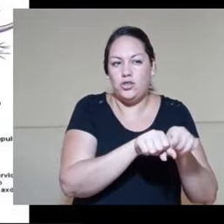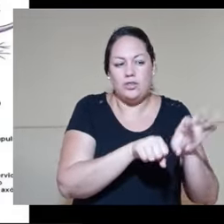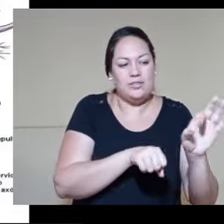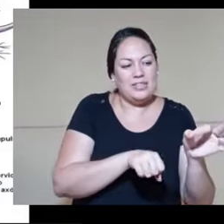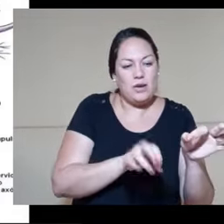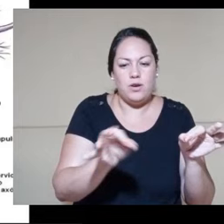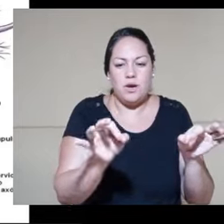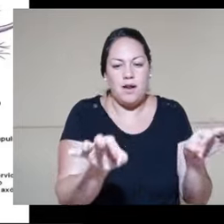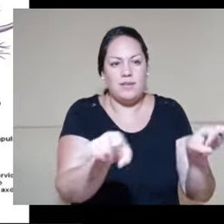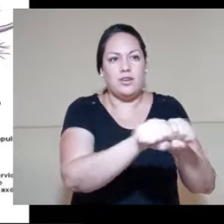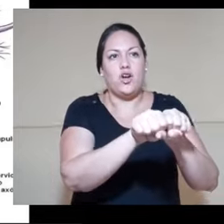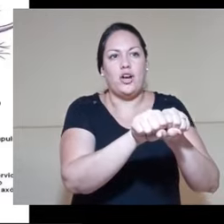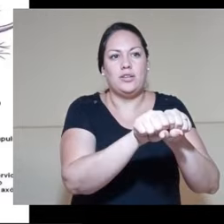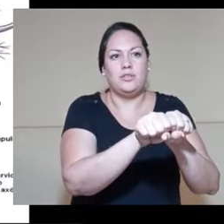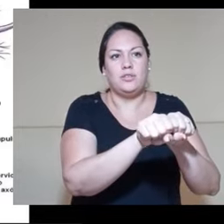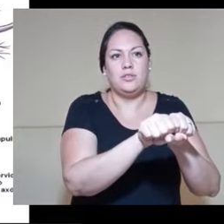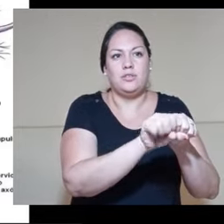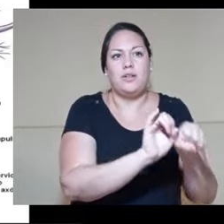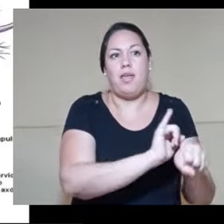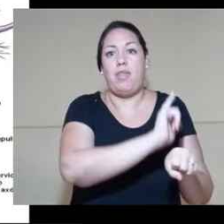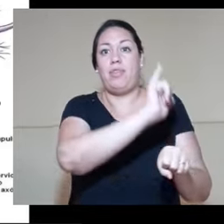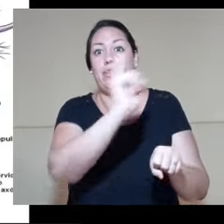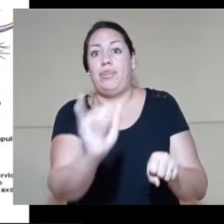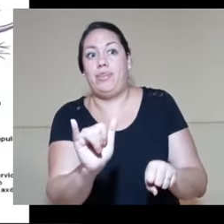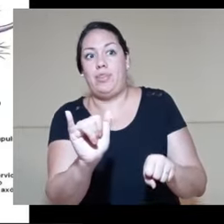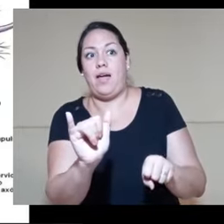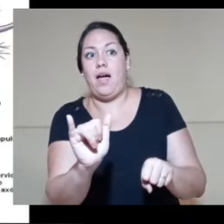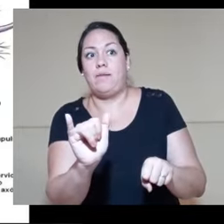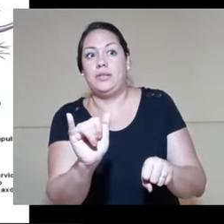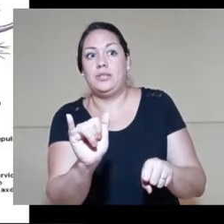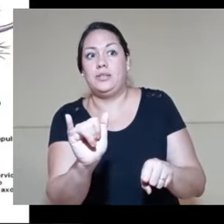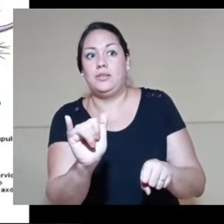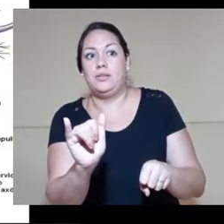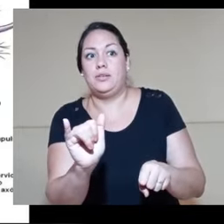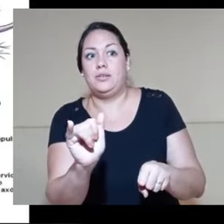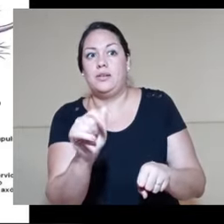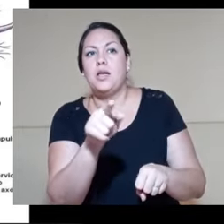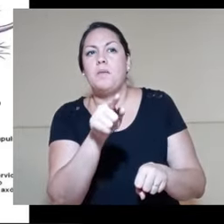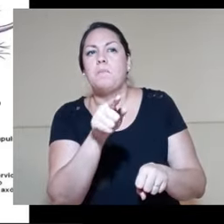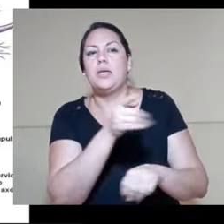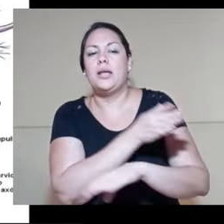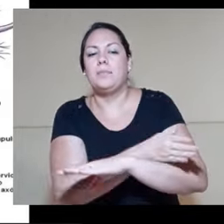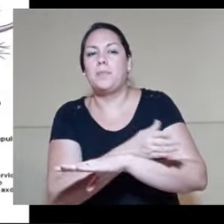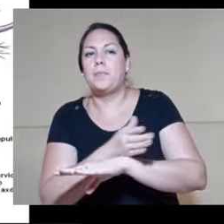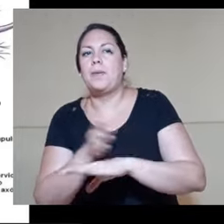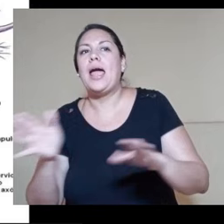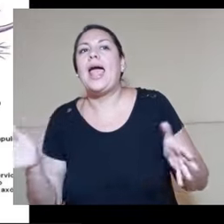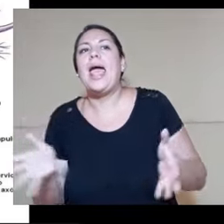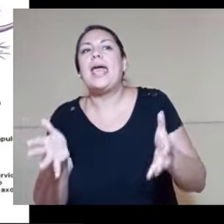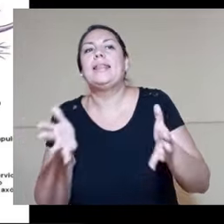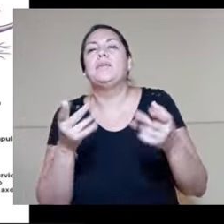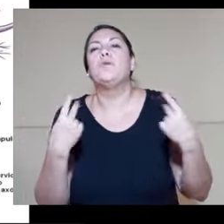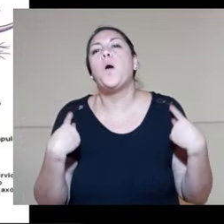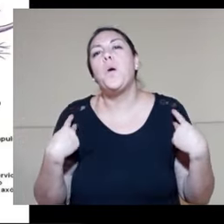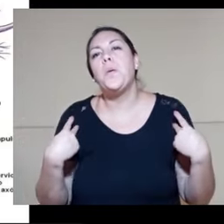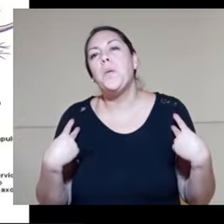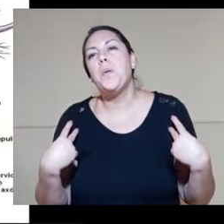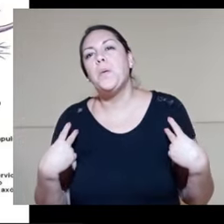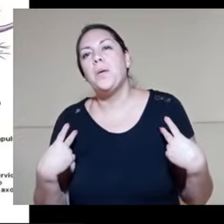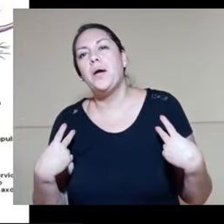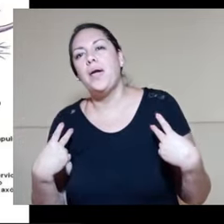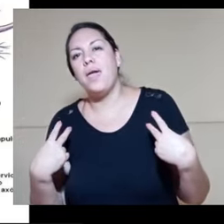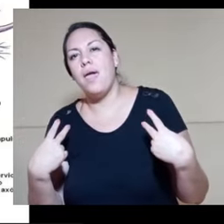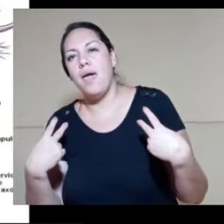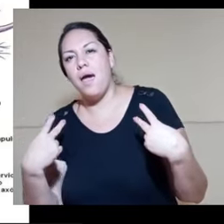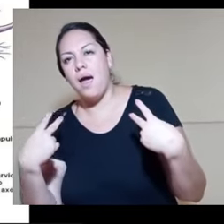sinapsis, hace conexión con esta, manda unión neurotransmisor, receptor, y fíjense qué pasa con el